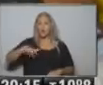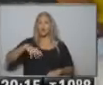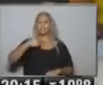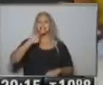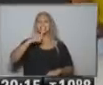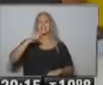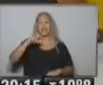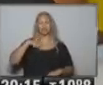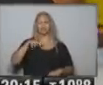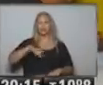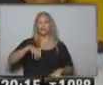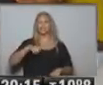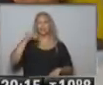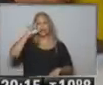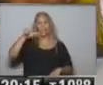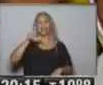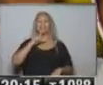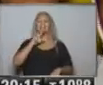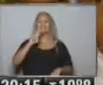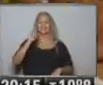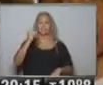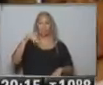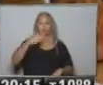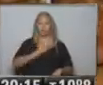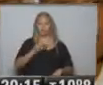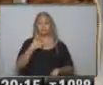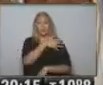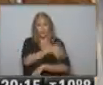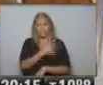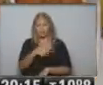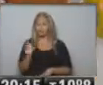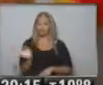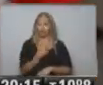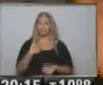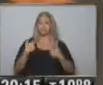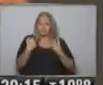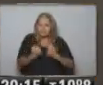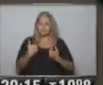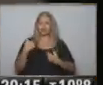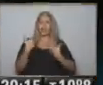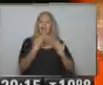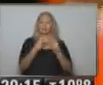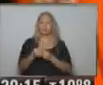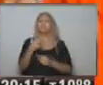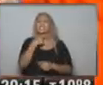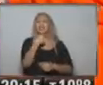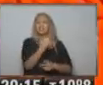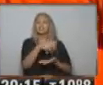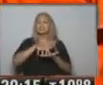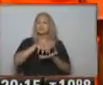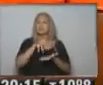Triunfo, un barrio muy humilde, pero con todas las ganas para ayudar a la gente. ¿De qué se trata este centro